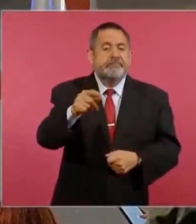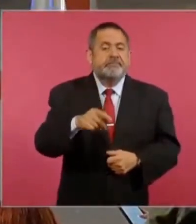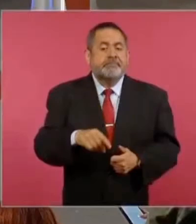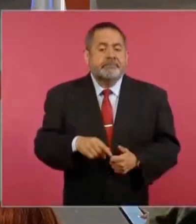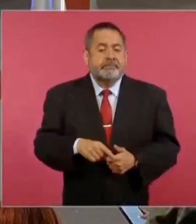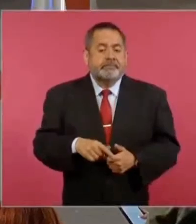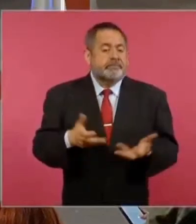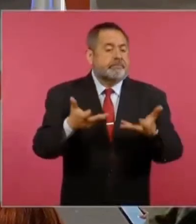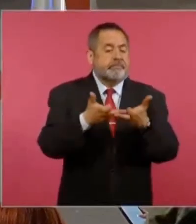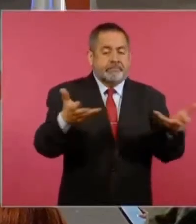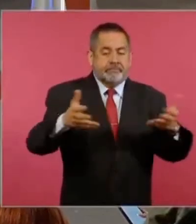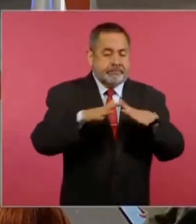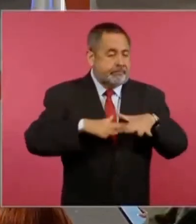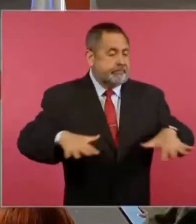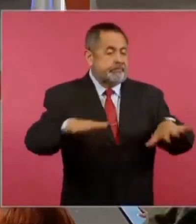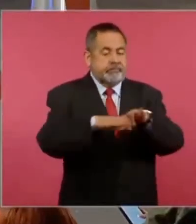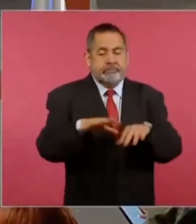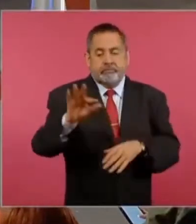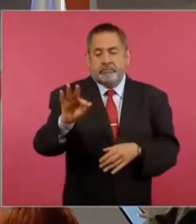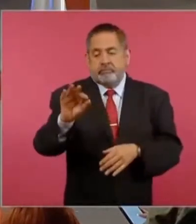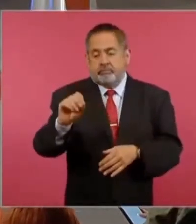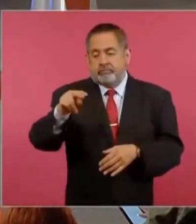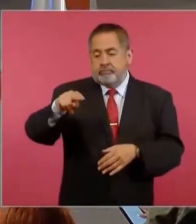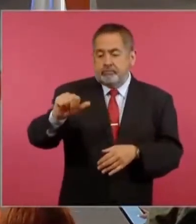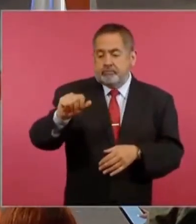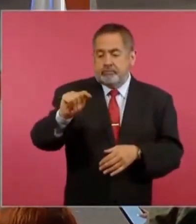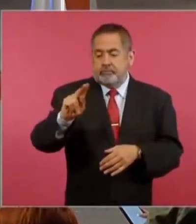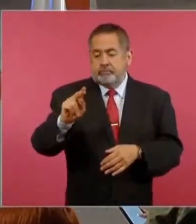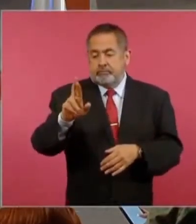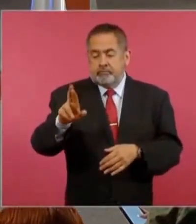de terrenos de Fonatur.